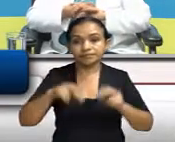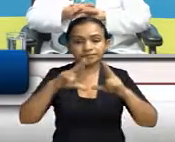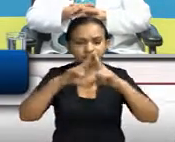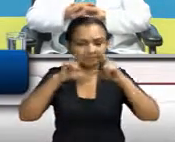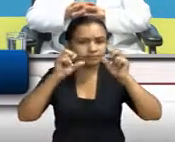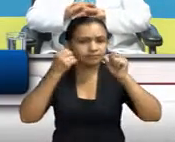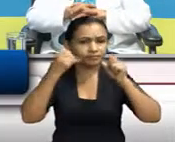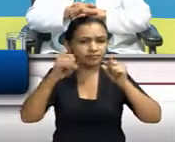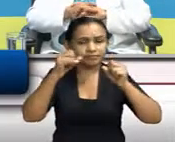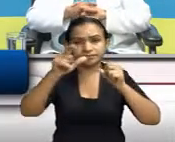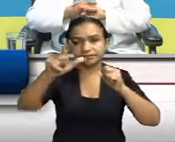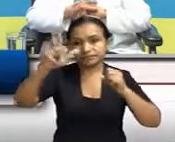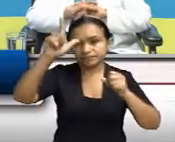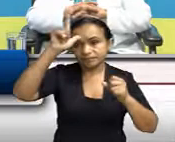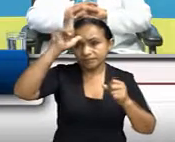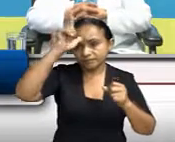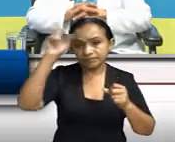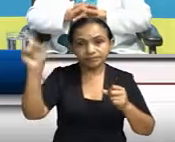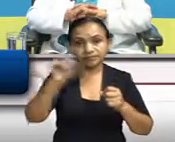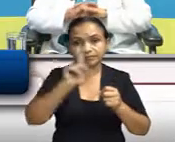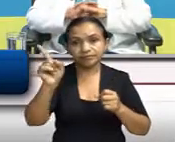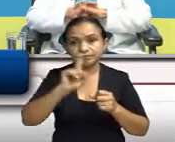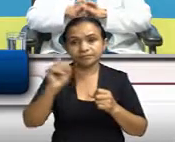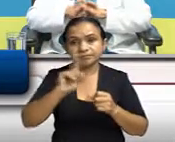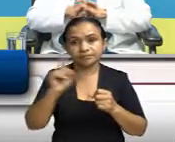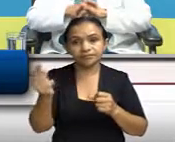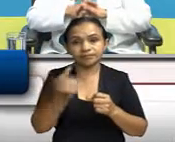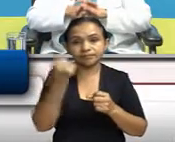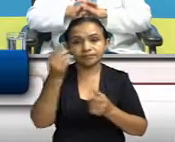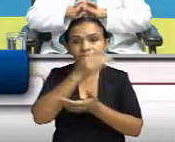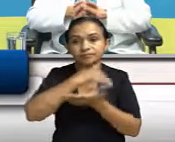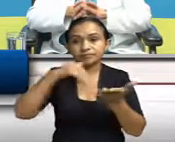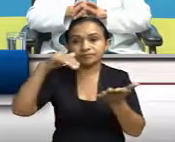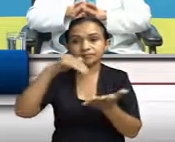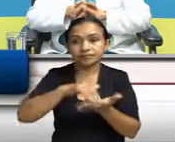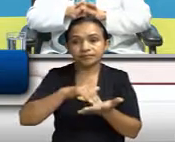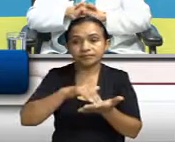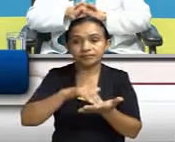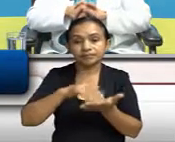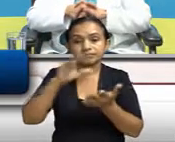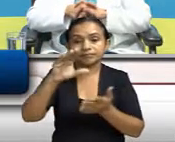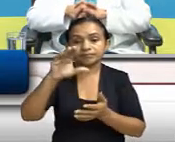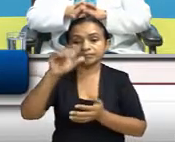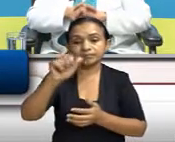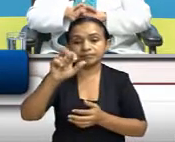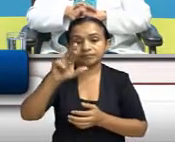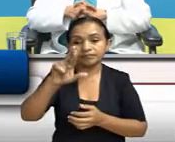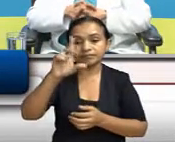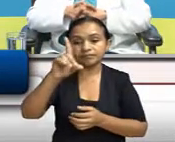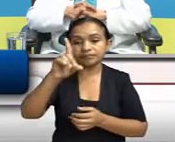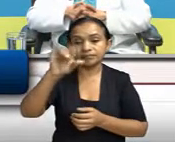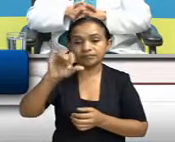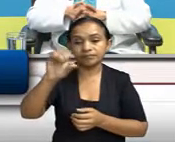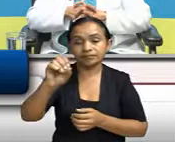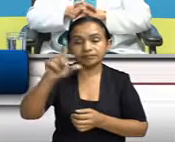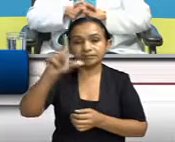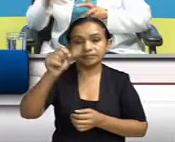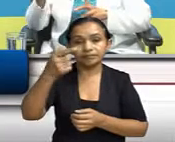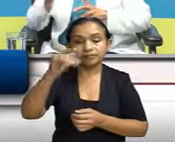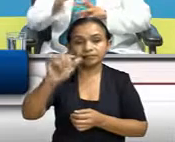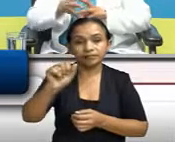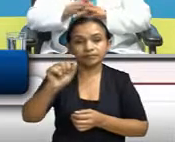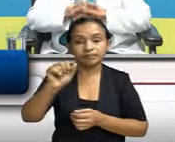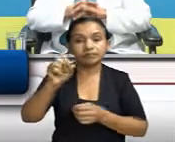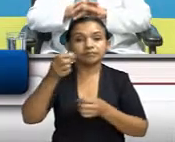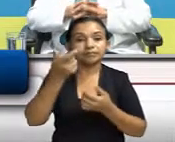Acá, en el Alemán, en el Centro de Cardiología. No, solo en el Centro de Cardiología. Que queden en el Roberto Manolo. Sí,